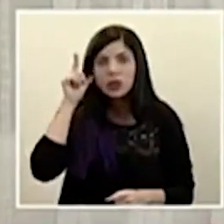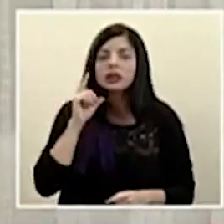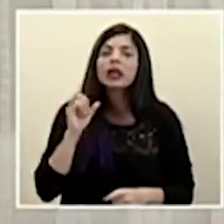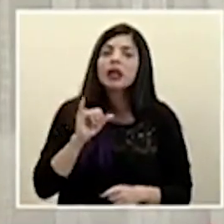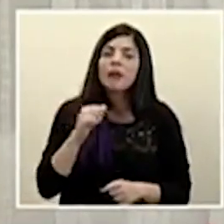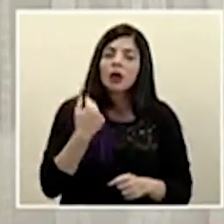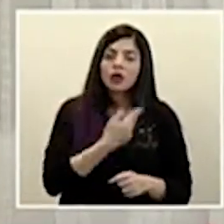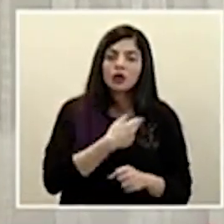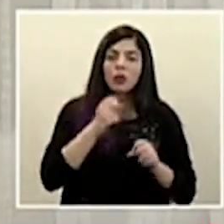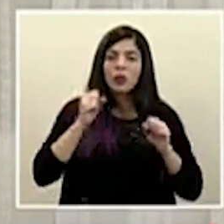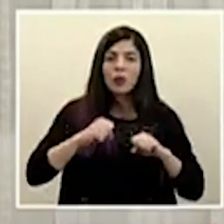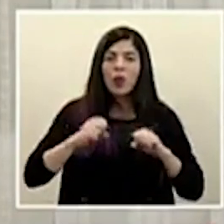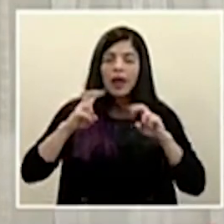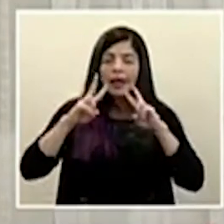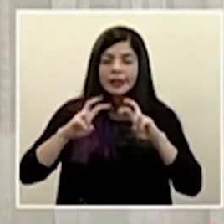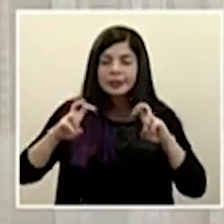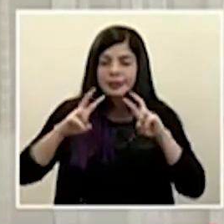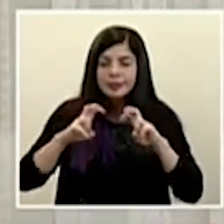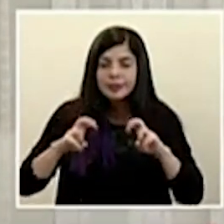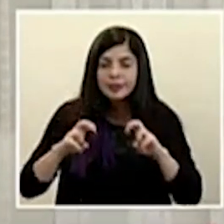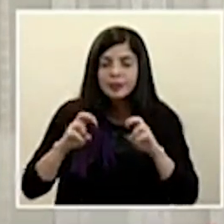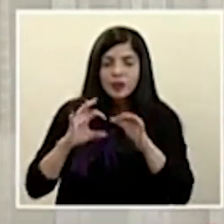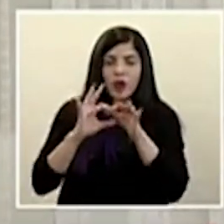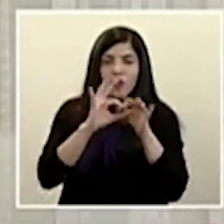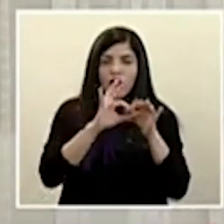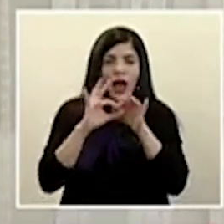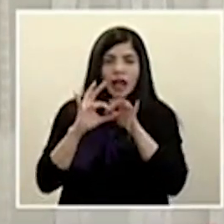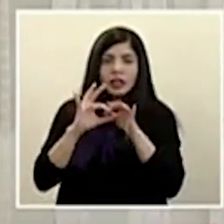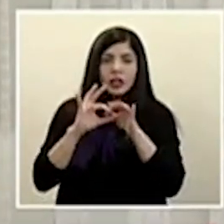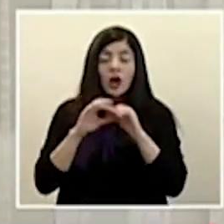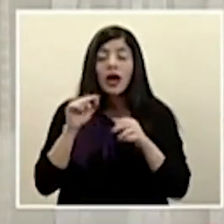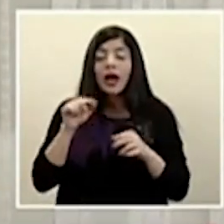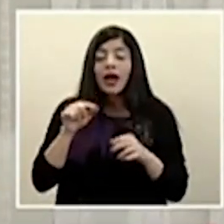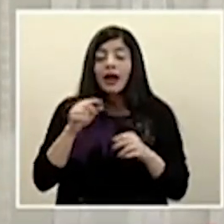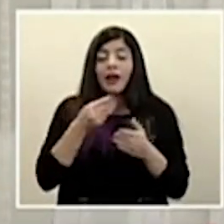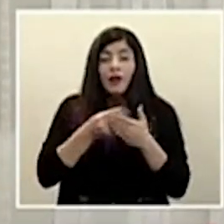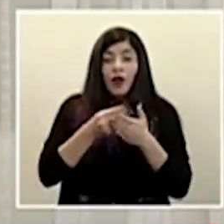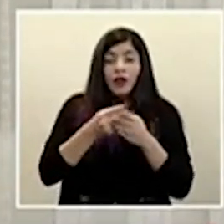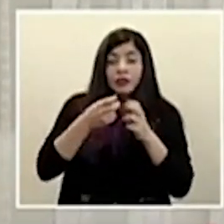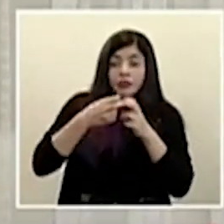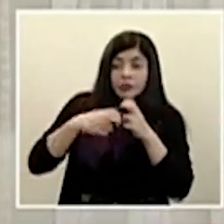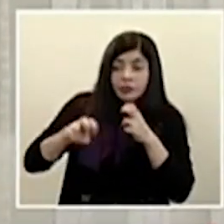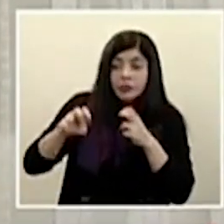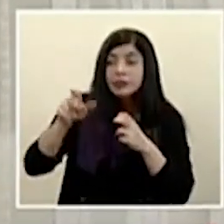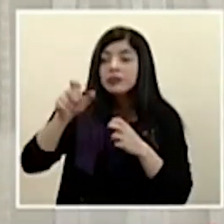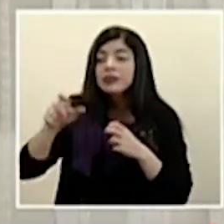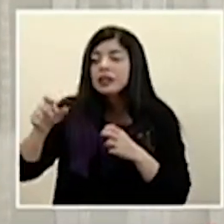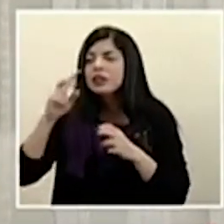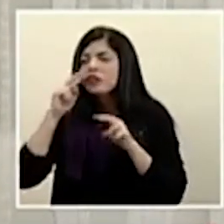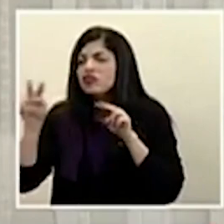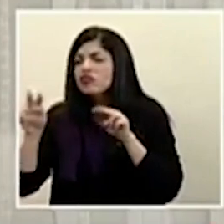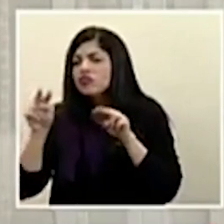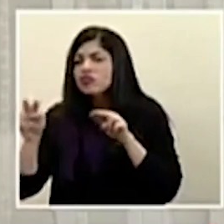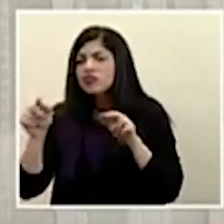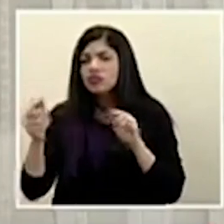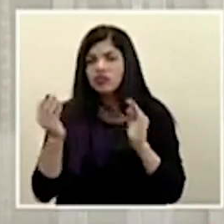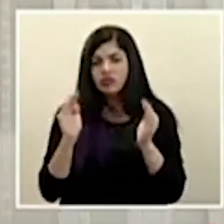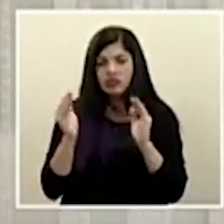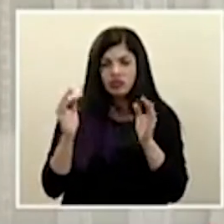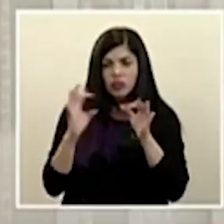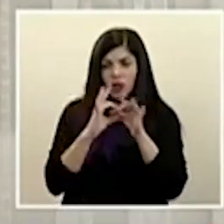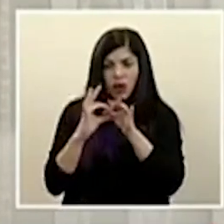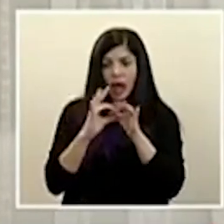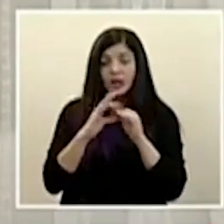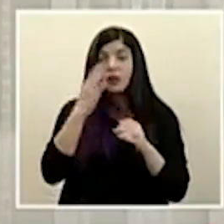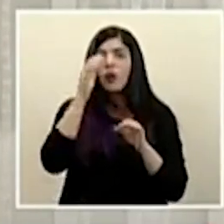podremos ir haciendo una correlación entre la colocación de los recursos y la población que tenemos acá. Esto es muy importante